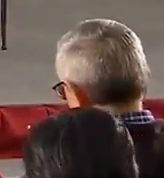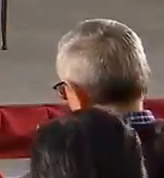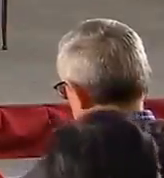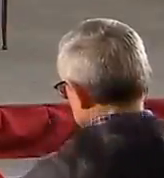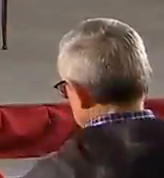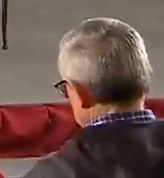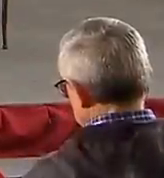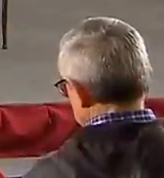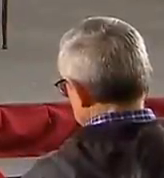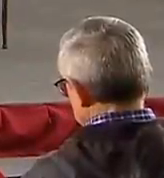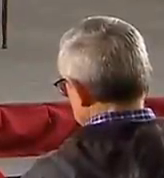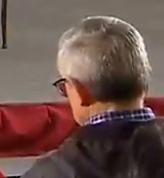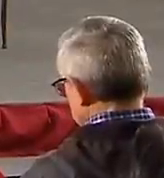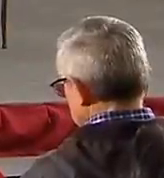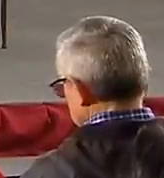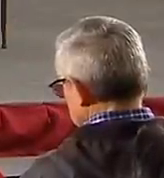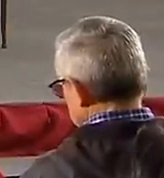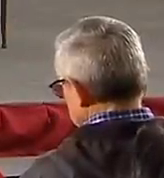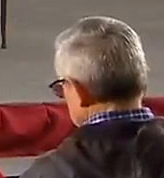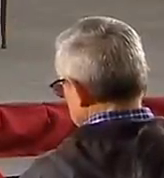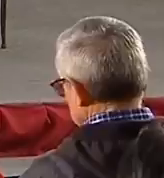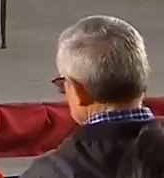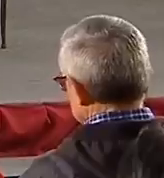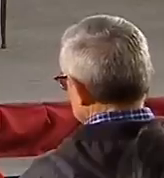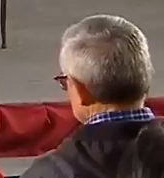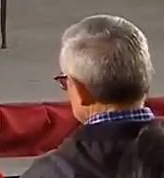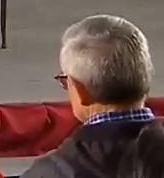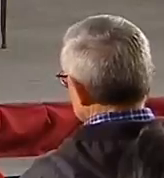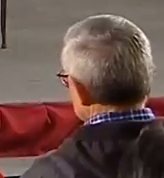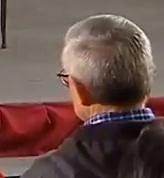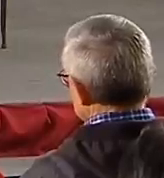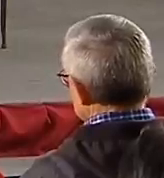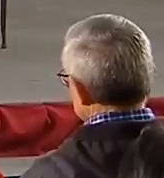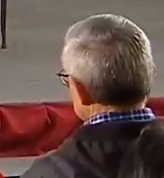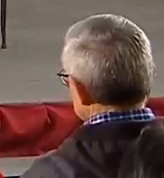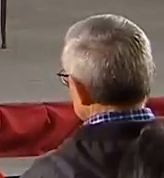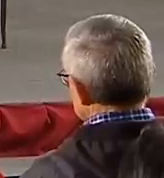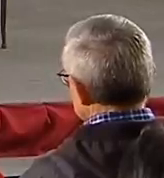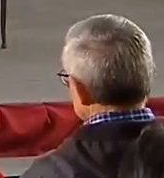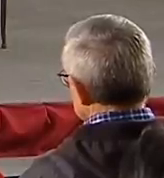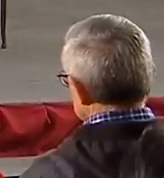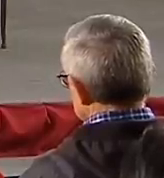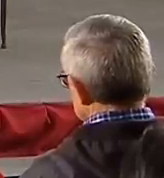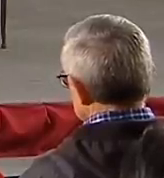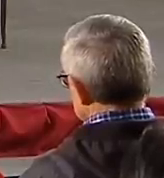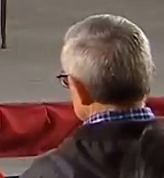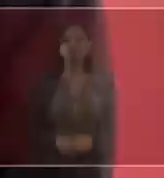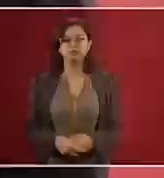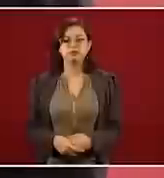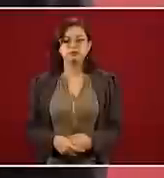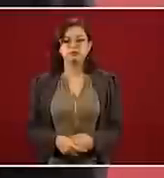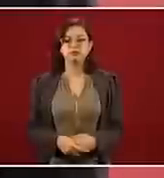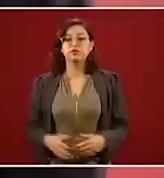que no recibe consigna, esa es una gran diferencia, porque